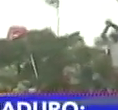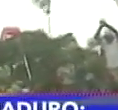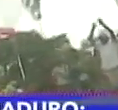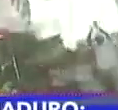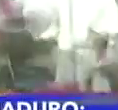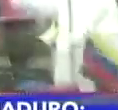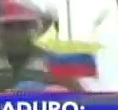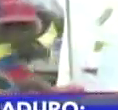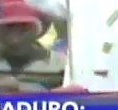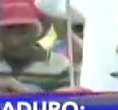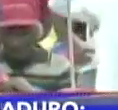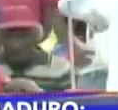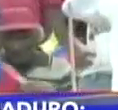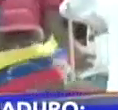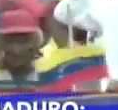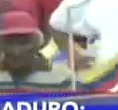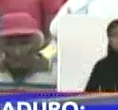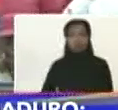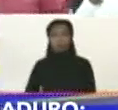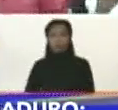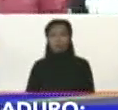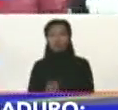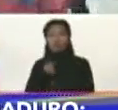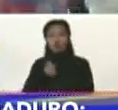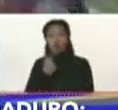Eso es lo que quería decir, Aristóbulo.